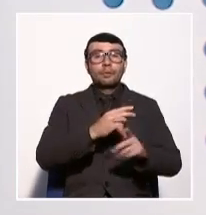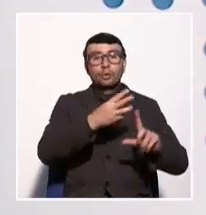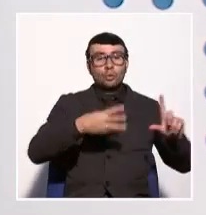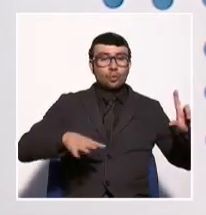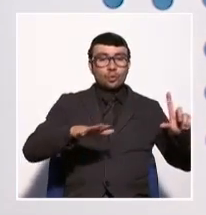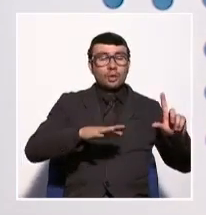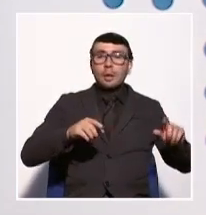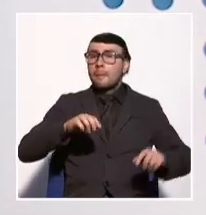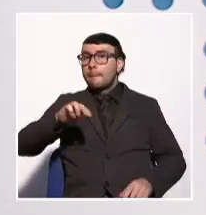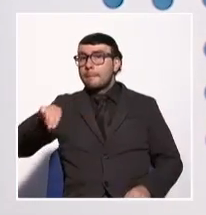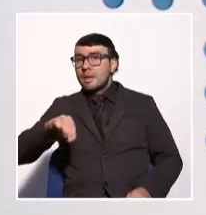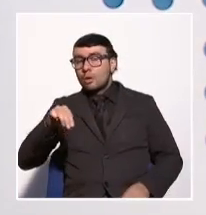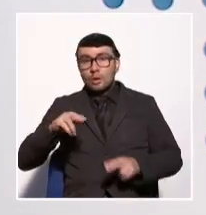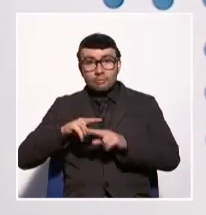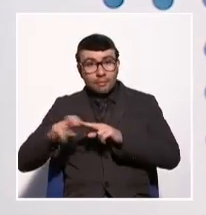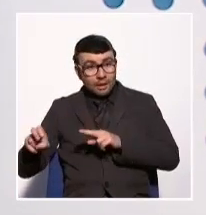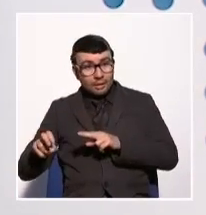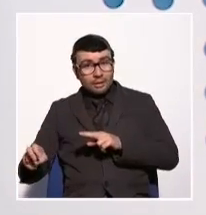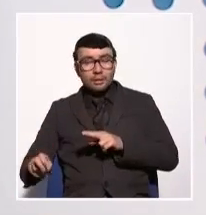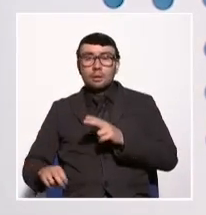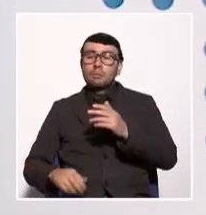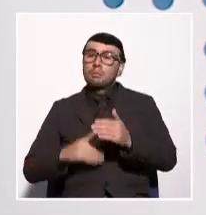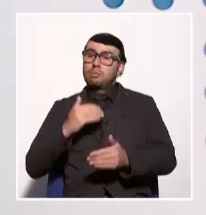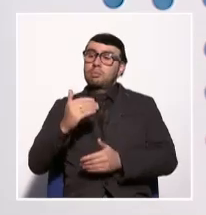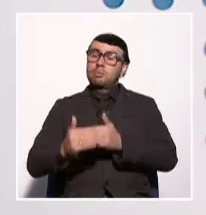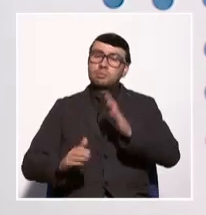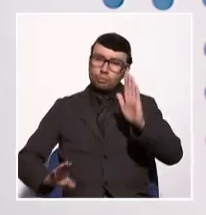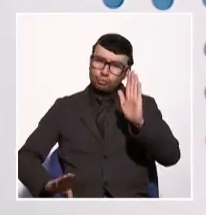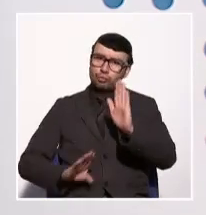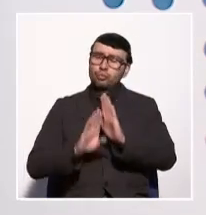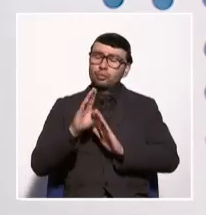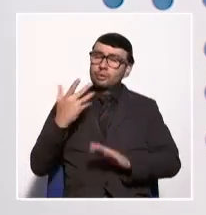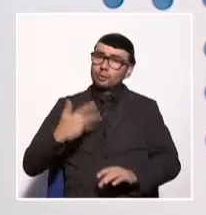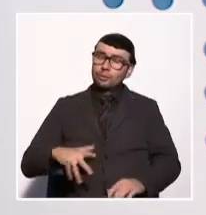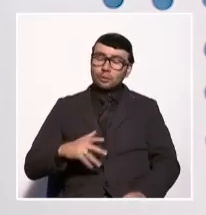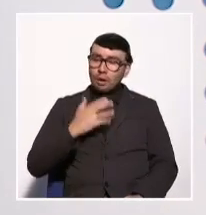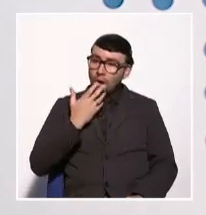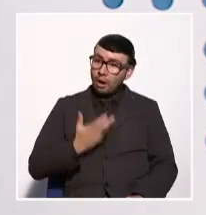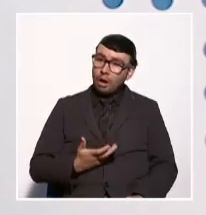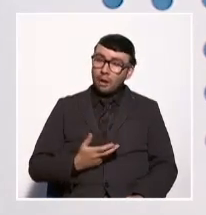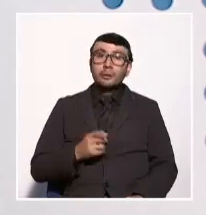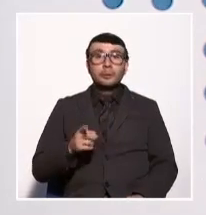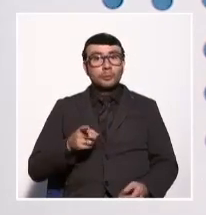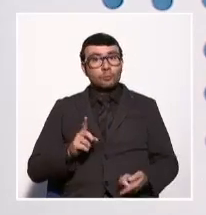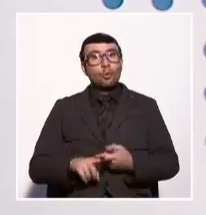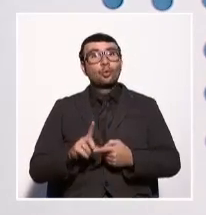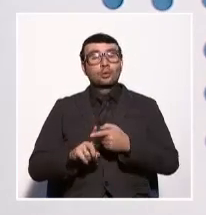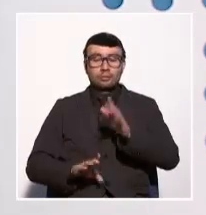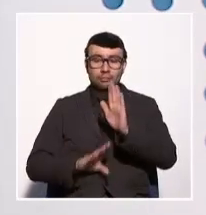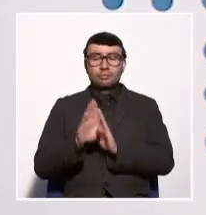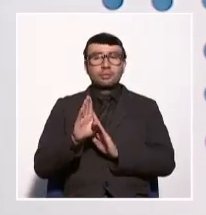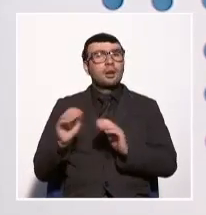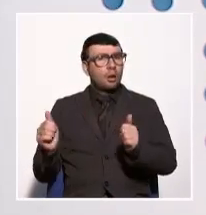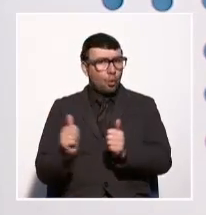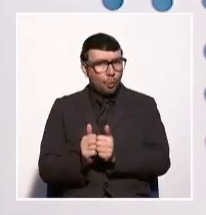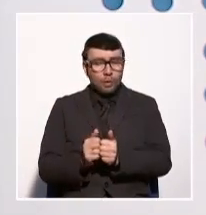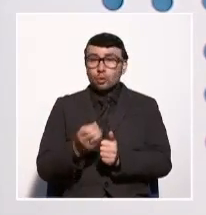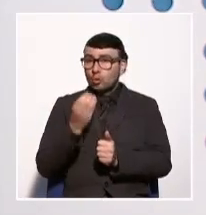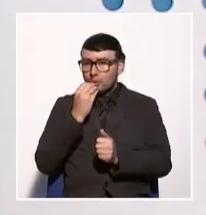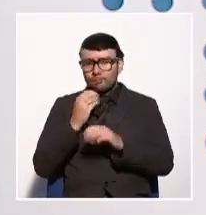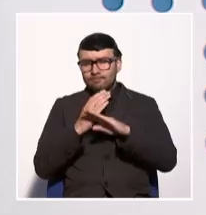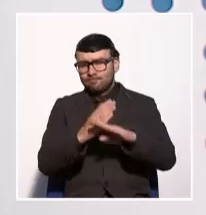manizales cada vez nos dejan más perplejos de ver los resultados positivos acompañados de dieta